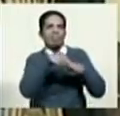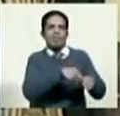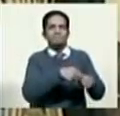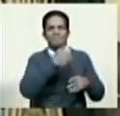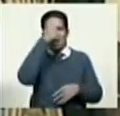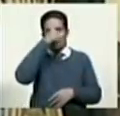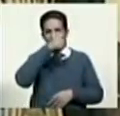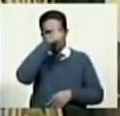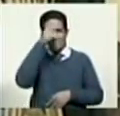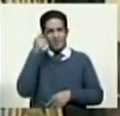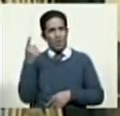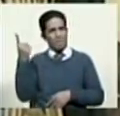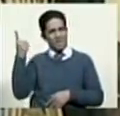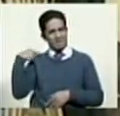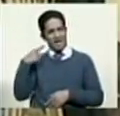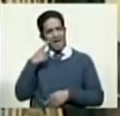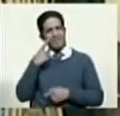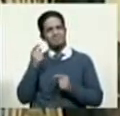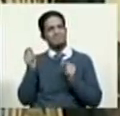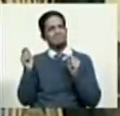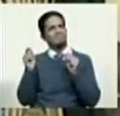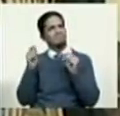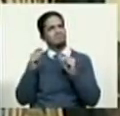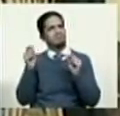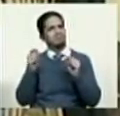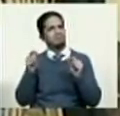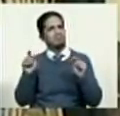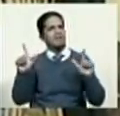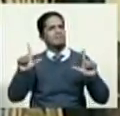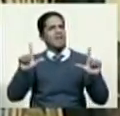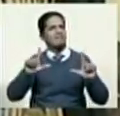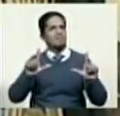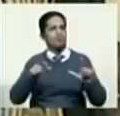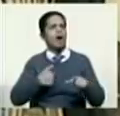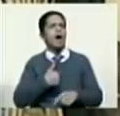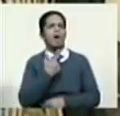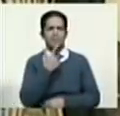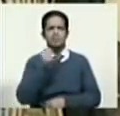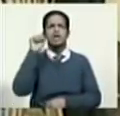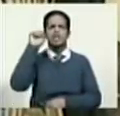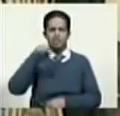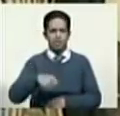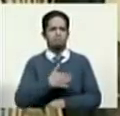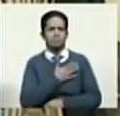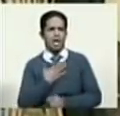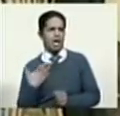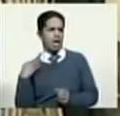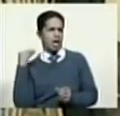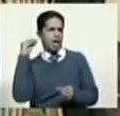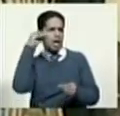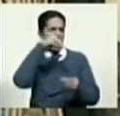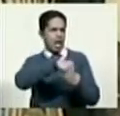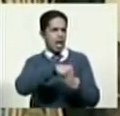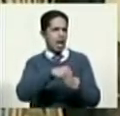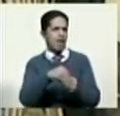pasado en entrevista televisiva su amenaza de invasión militar contra